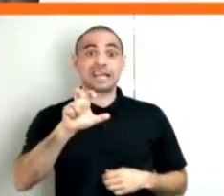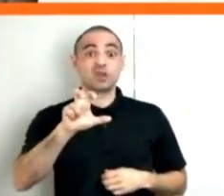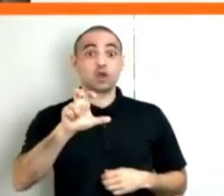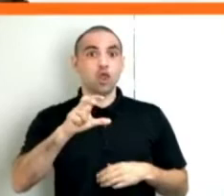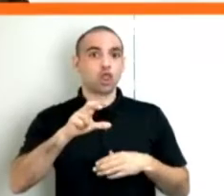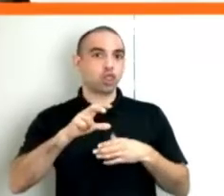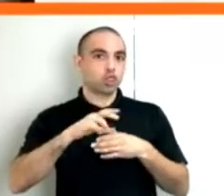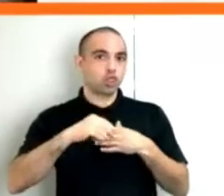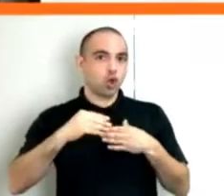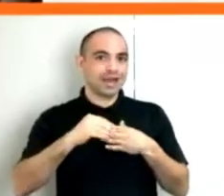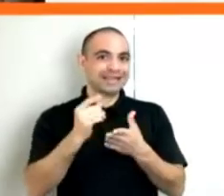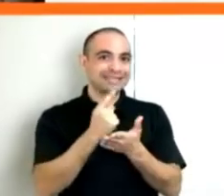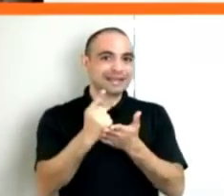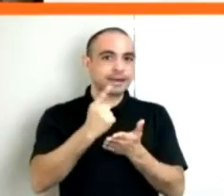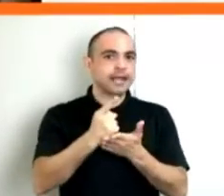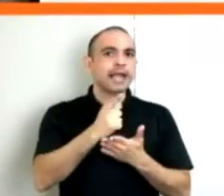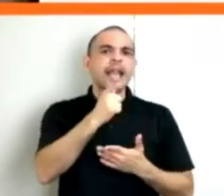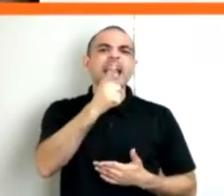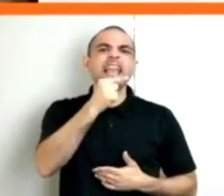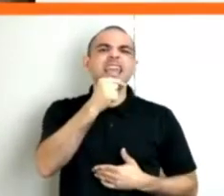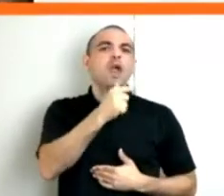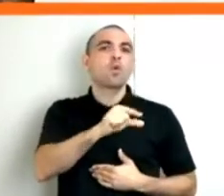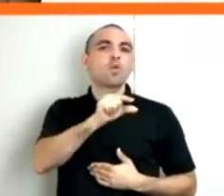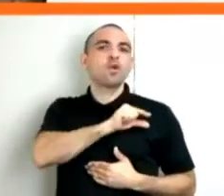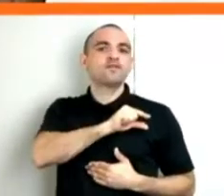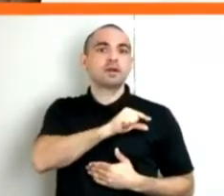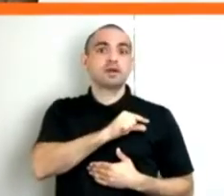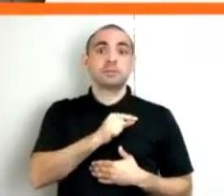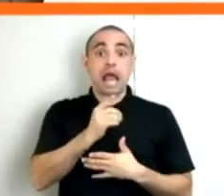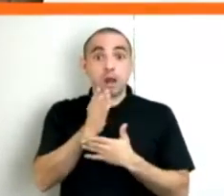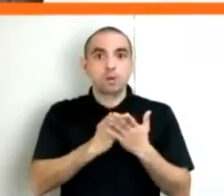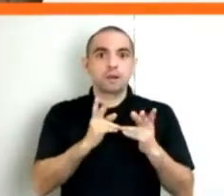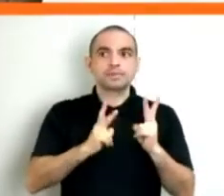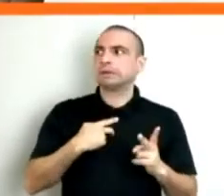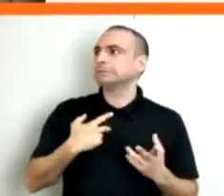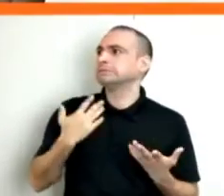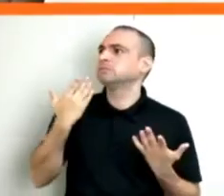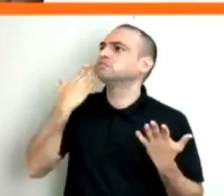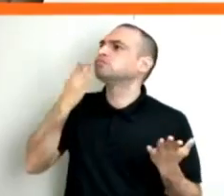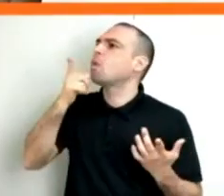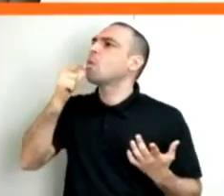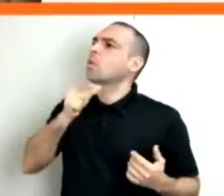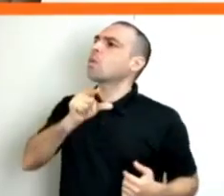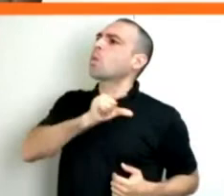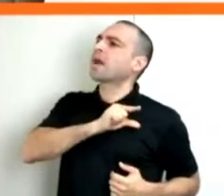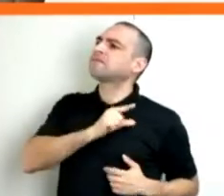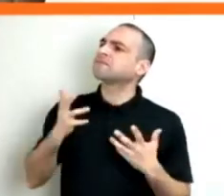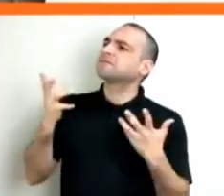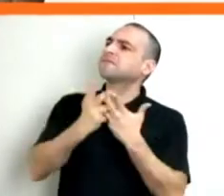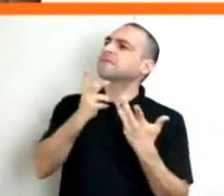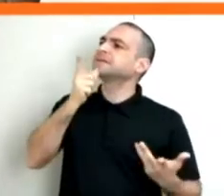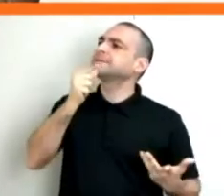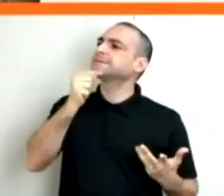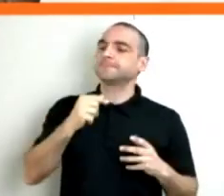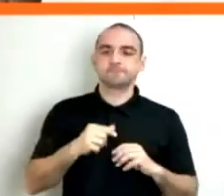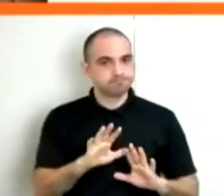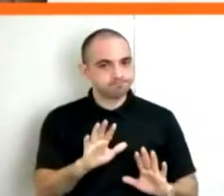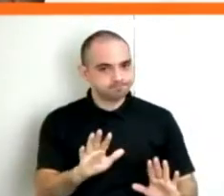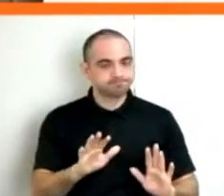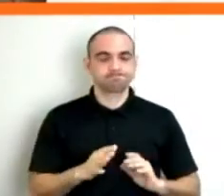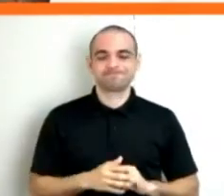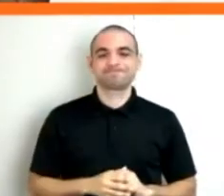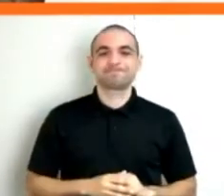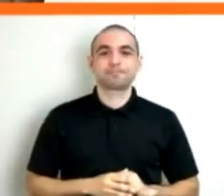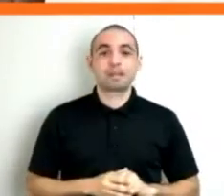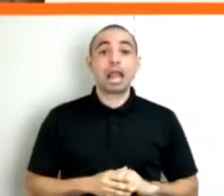hablando también de los $300 y hay muchas personas todavía preguntando quiénes cualifican. Los $300 cualifican